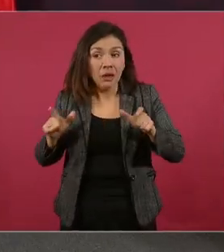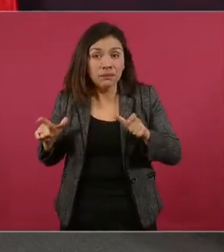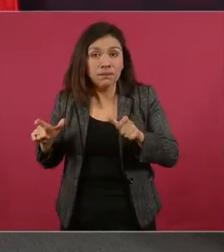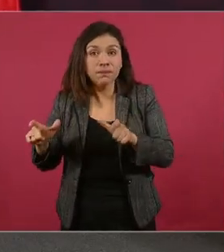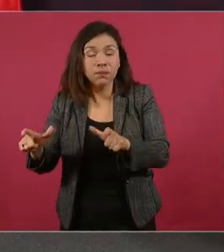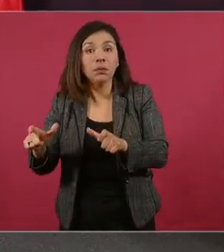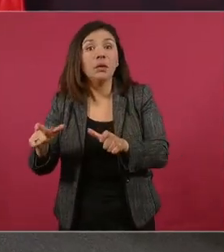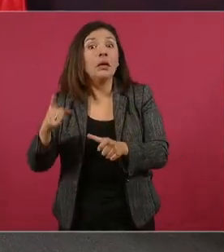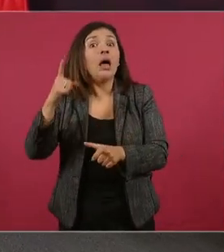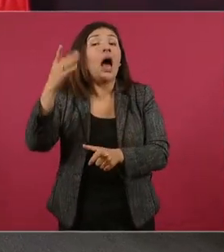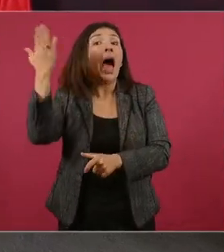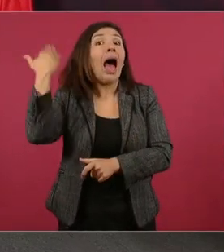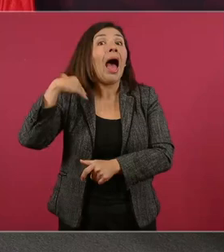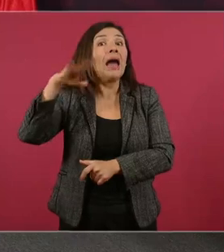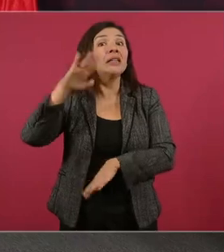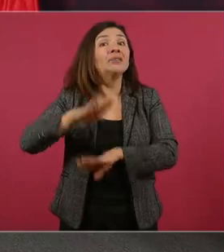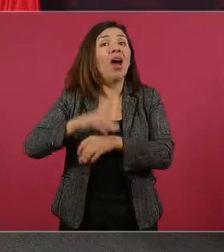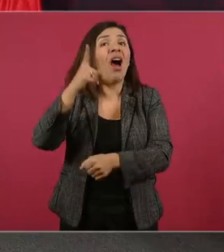arrasaba el PRI.